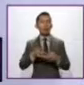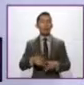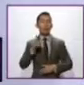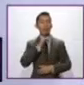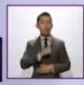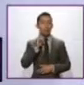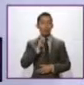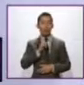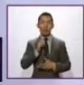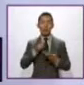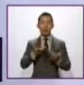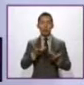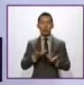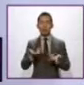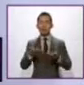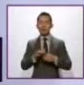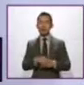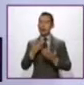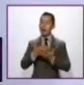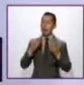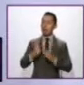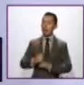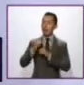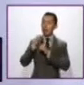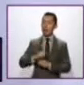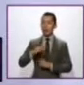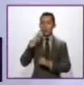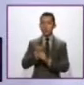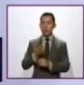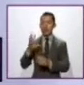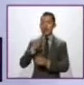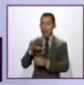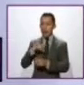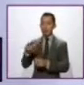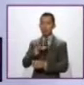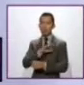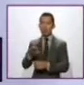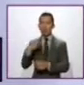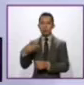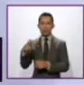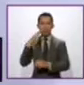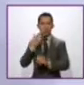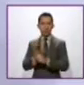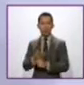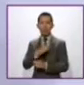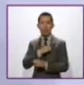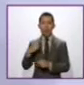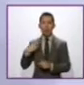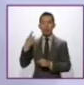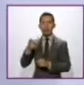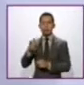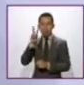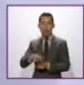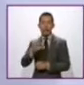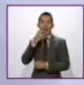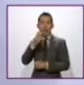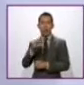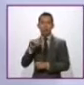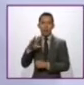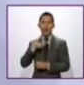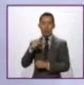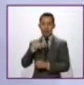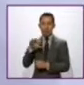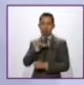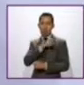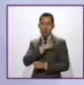las autoridades que actualmente tienen competencia en este tema asuman de manera plena sus facultades